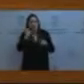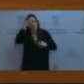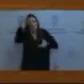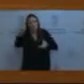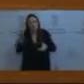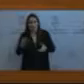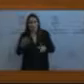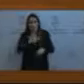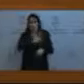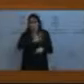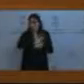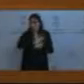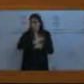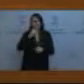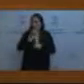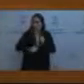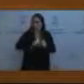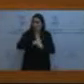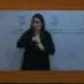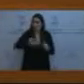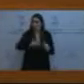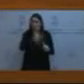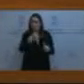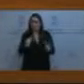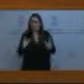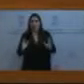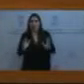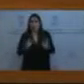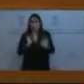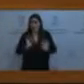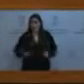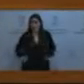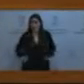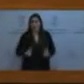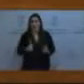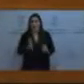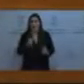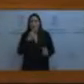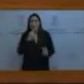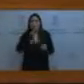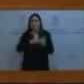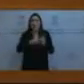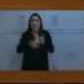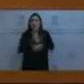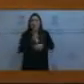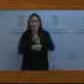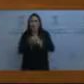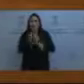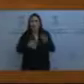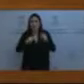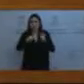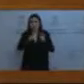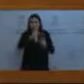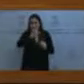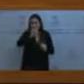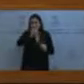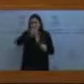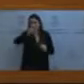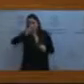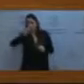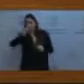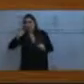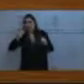señor consejero dijo que esta legislatura, que al inicio de esta legislatura se presentaría un plan estratégico de la justicia asturiana